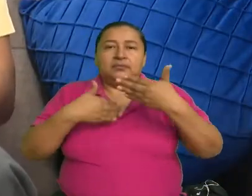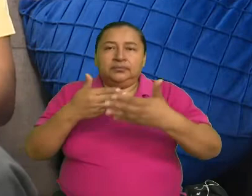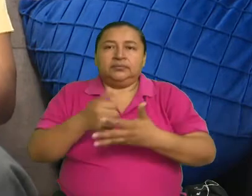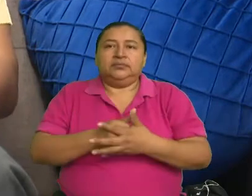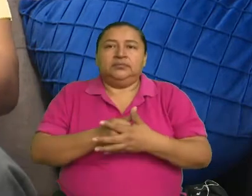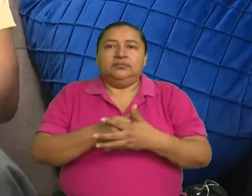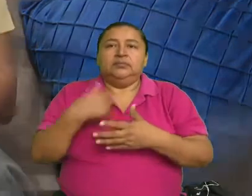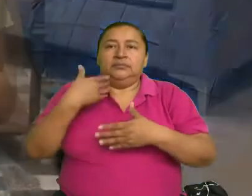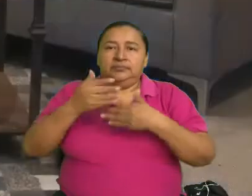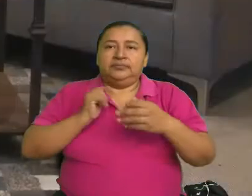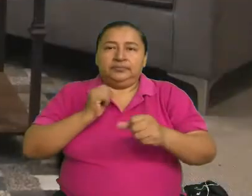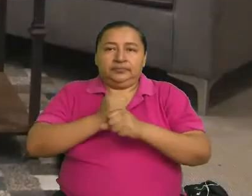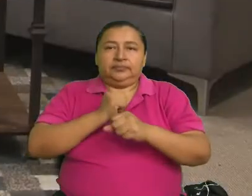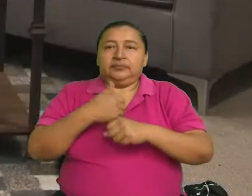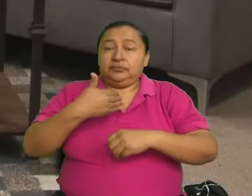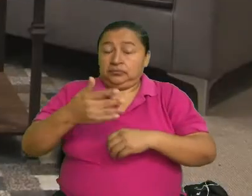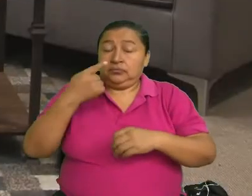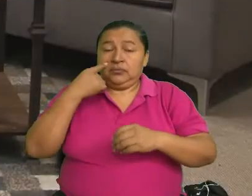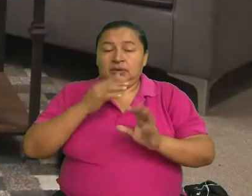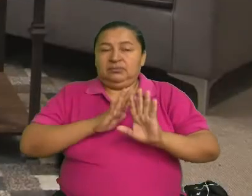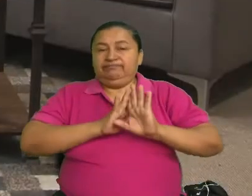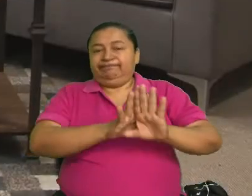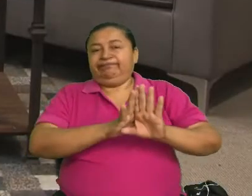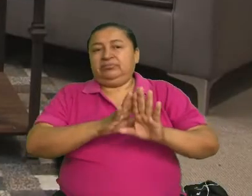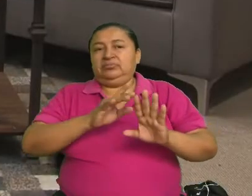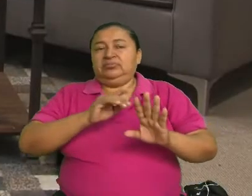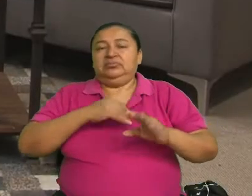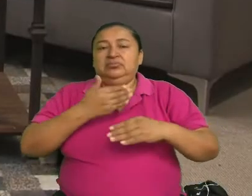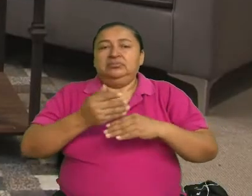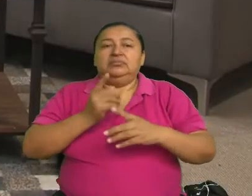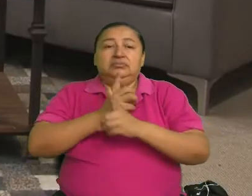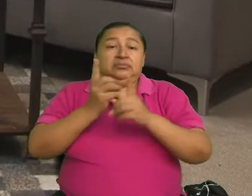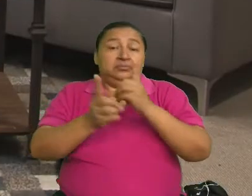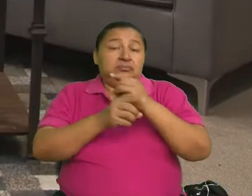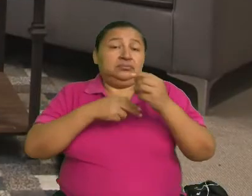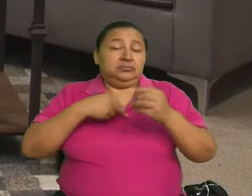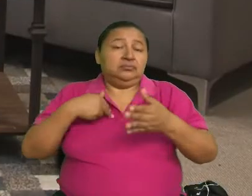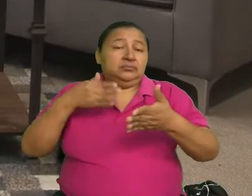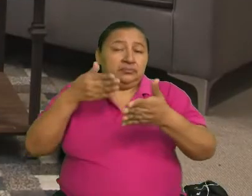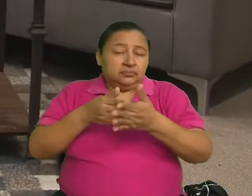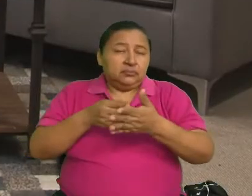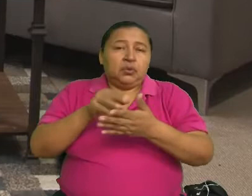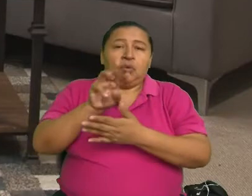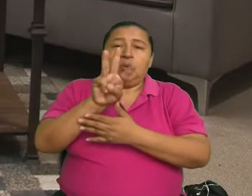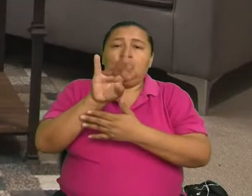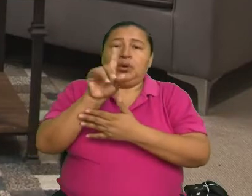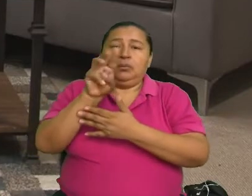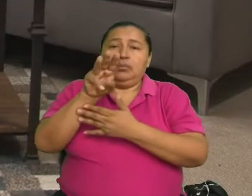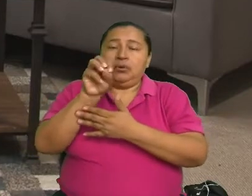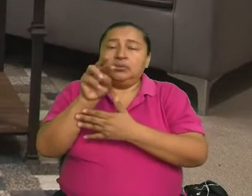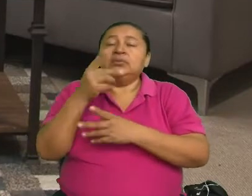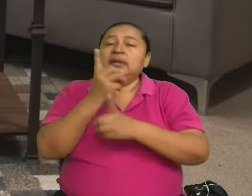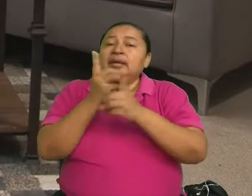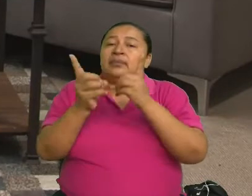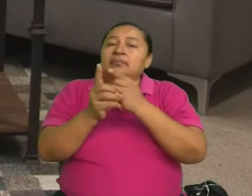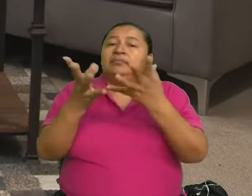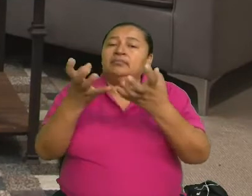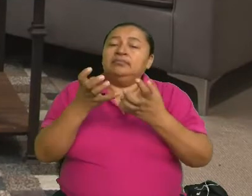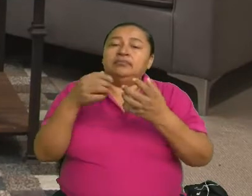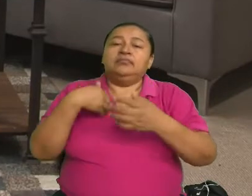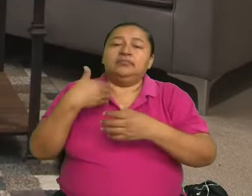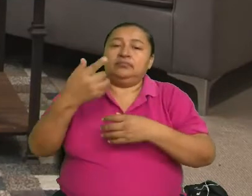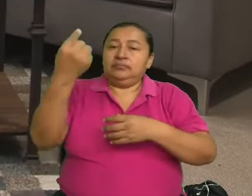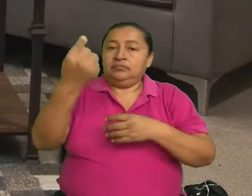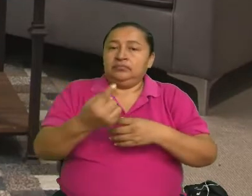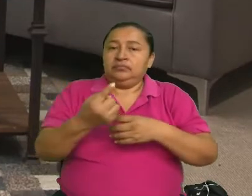peyorativo. Clase. Sí, sí. Y despectivo también. Sí. Tenemos que hacer una pausa, compañero Wilmer, pero al volver quisiera que continuáramos hablando